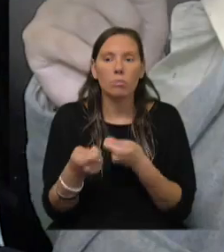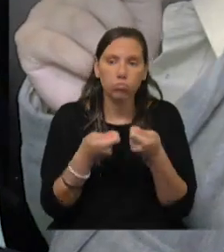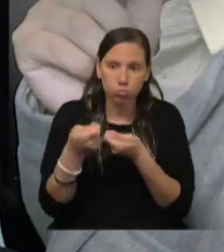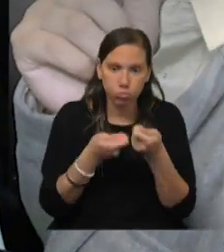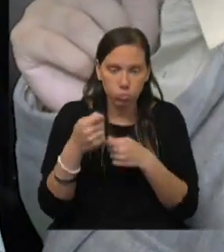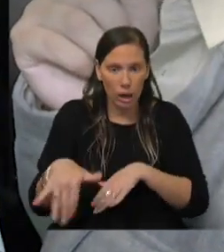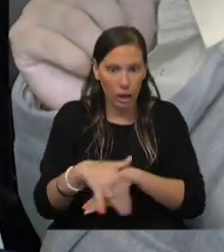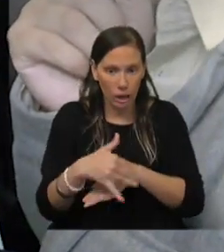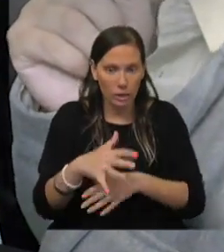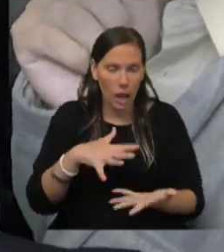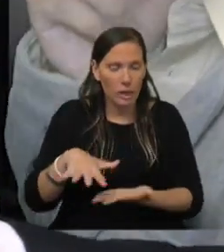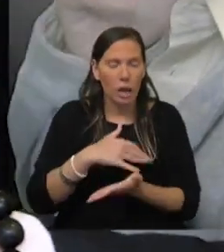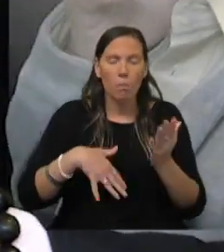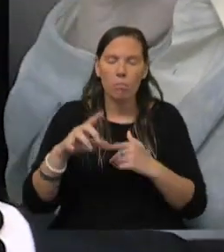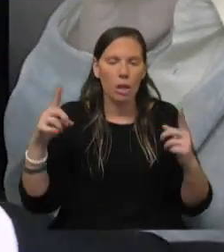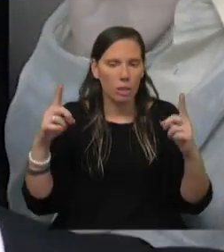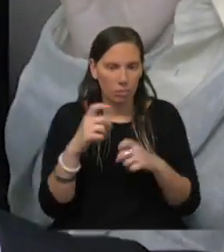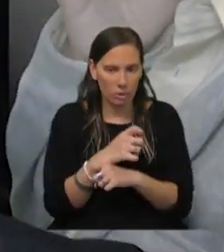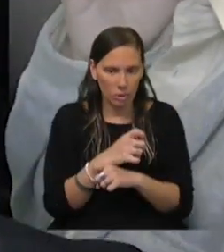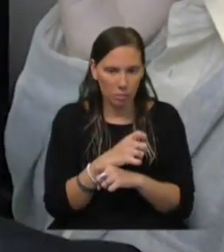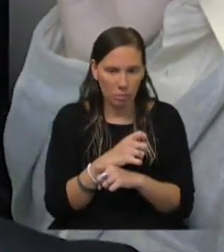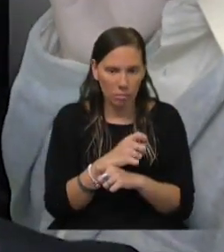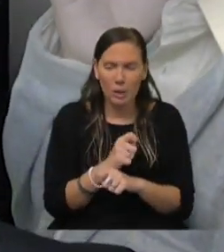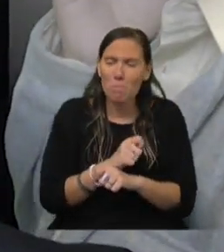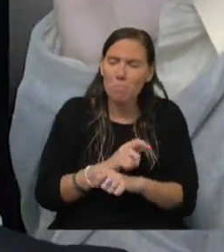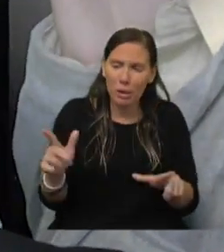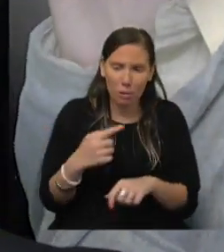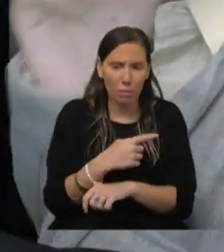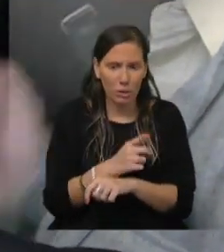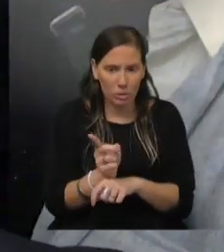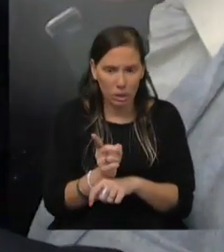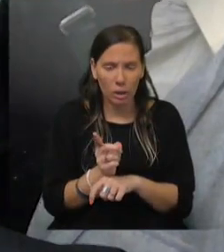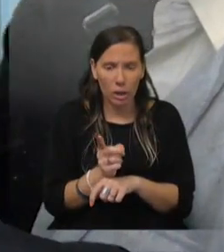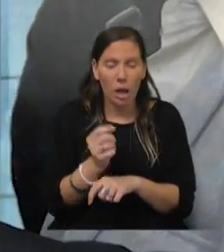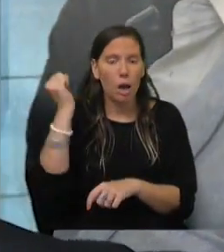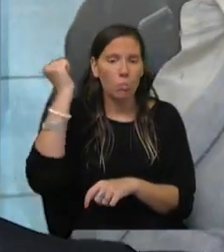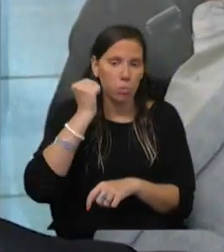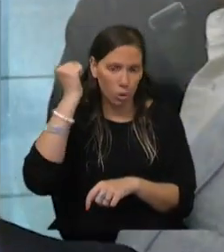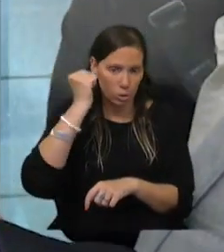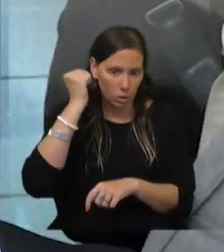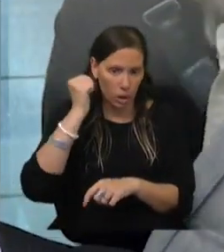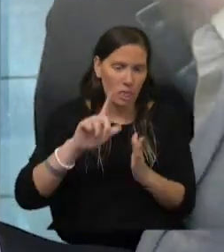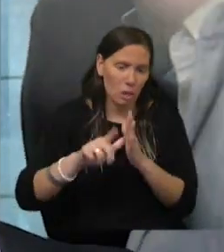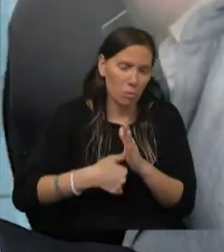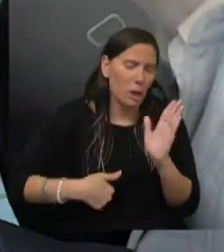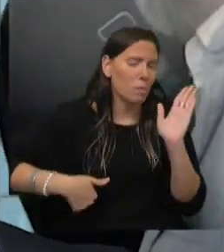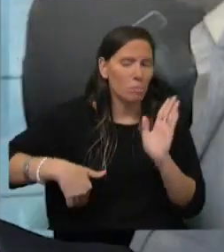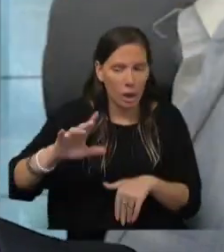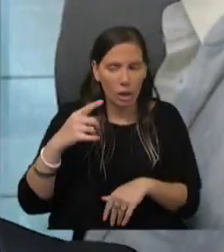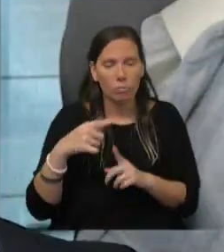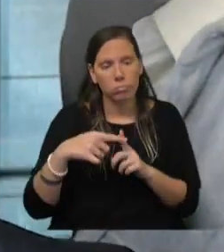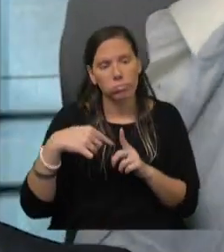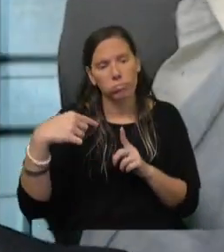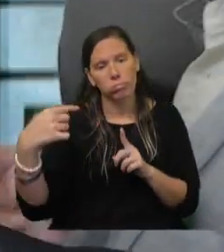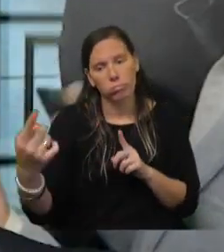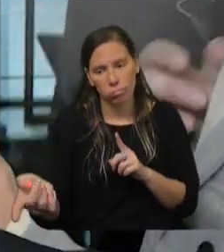en el área más compleja donde son las peores velocidades de circulación del transporte público donde las personas demoran más tiempo para hacer sus viajes esto